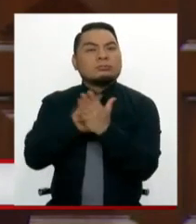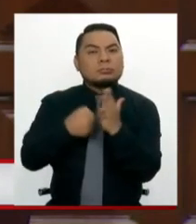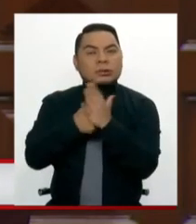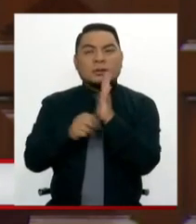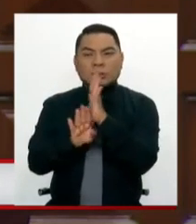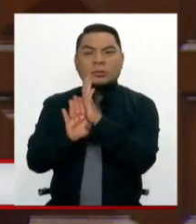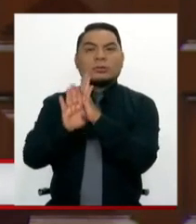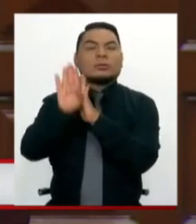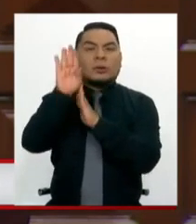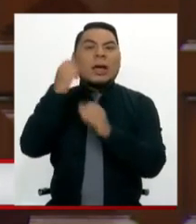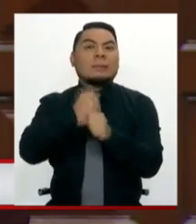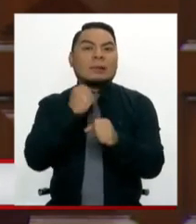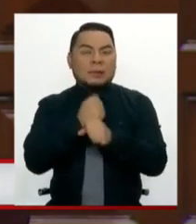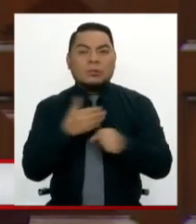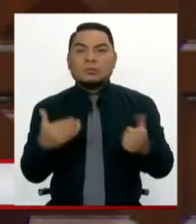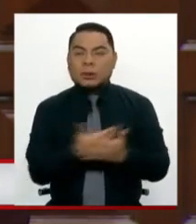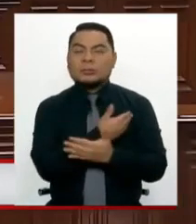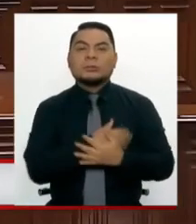productiva y del empleo.